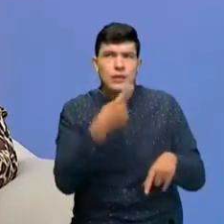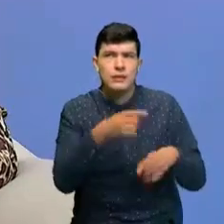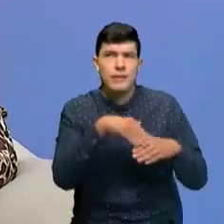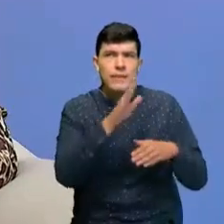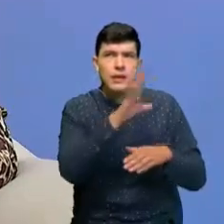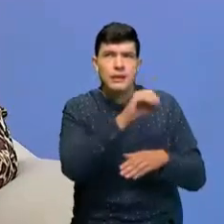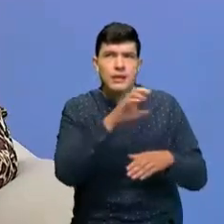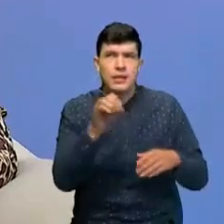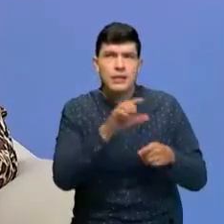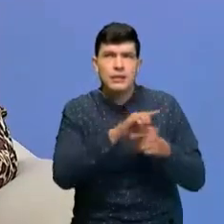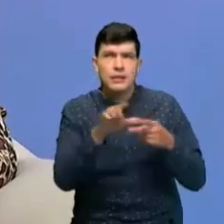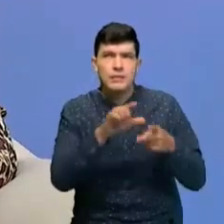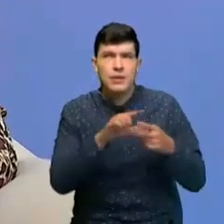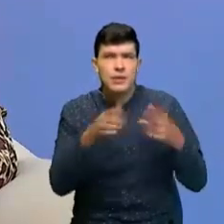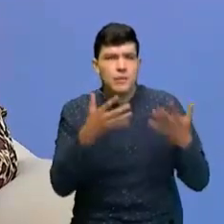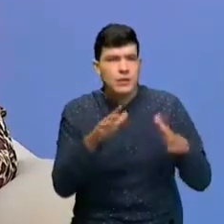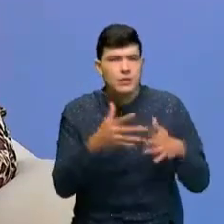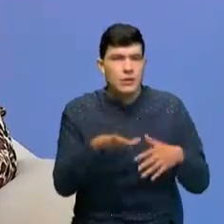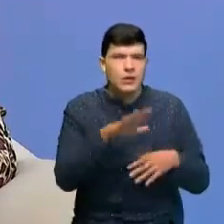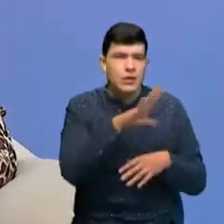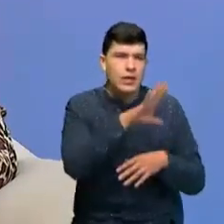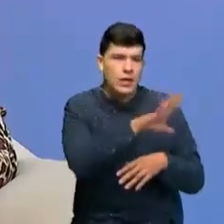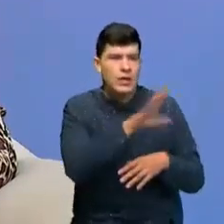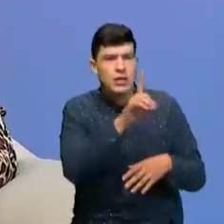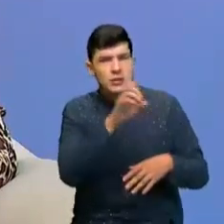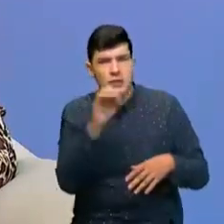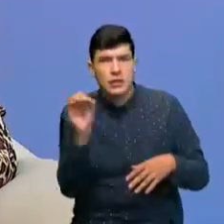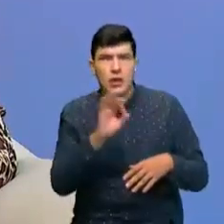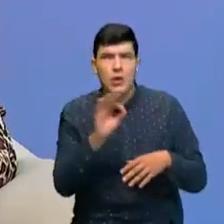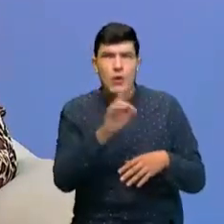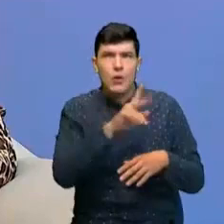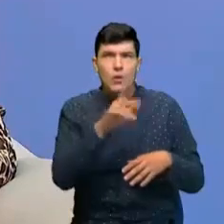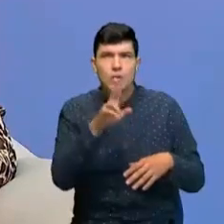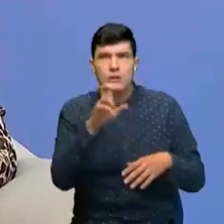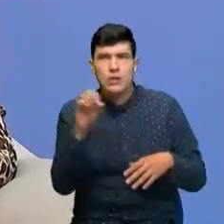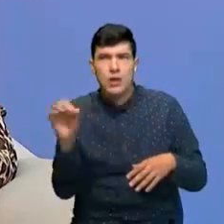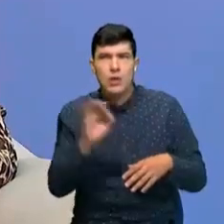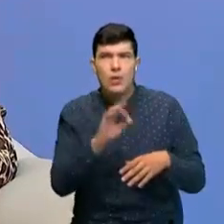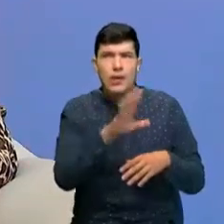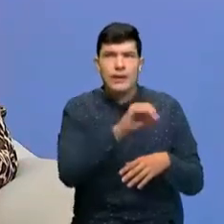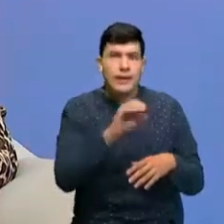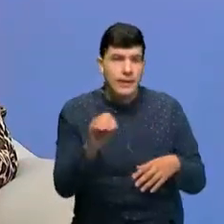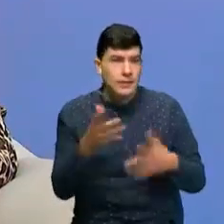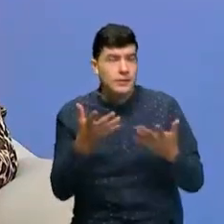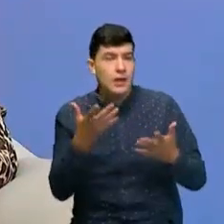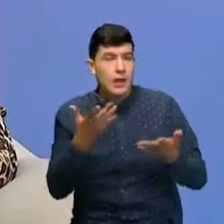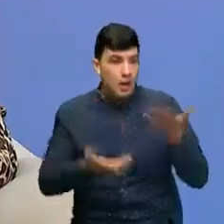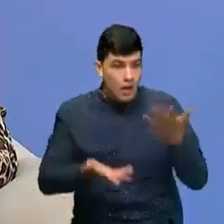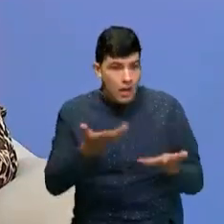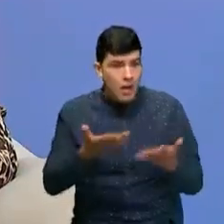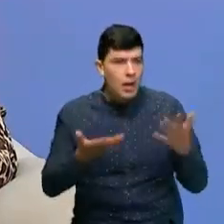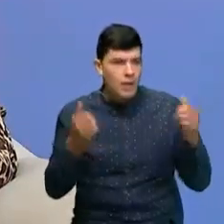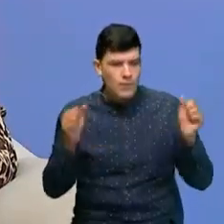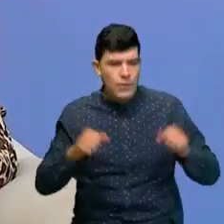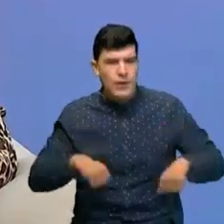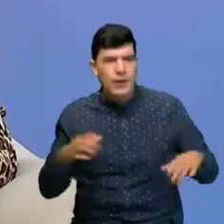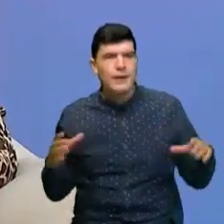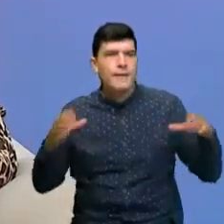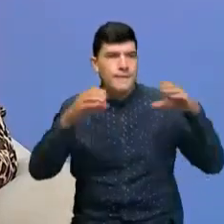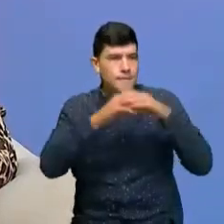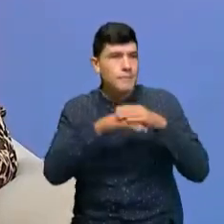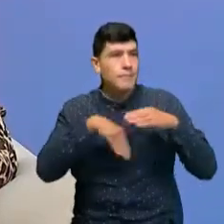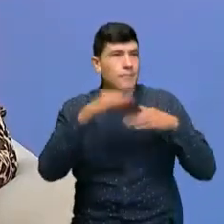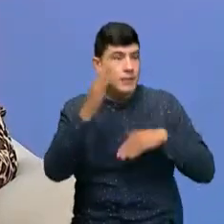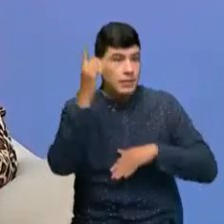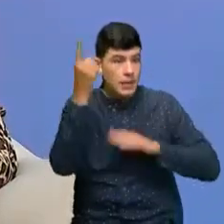es lógico que cada uno debe tener más o menos 500, 600 o el otro 700 o 500, de tal forma que dé lugar a que alcance más